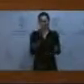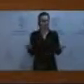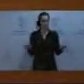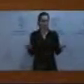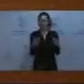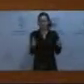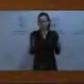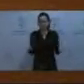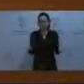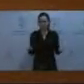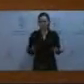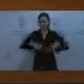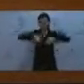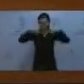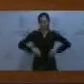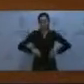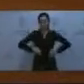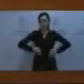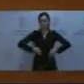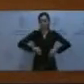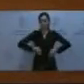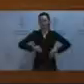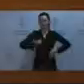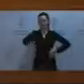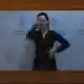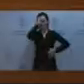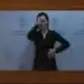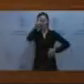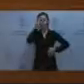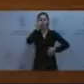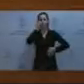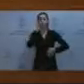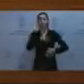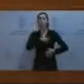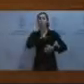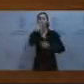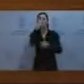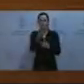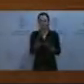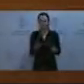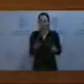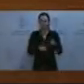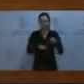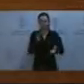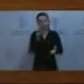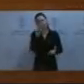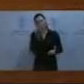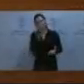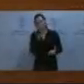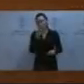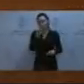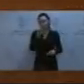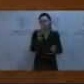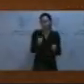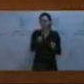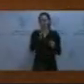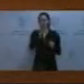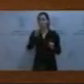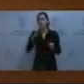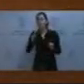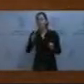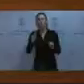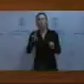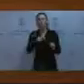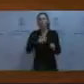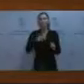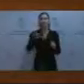no cambien de postura según les interesa en cada momento. También quería recordar al Grupo Izquierda Unida que no fue capaz de aprobar aquel acuerdo